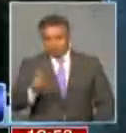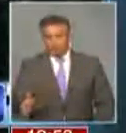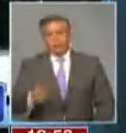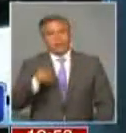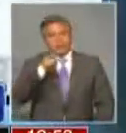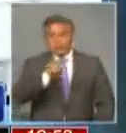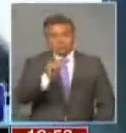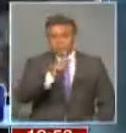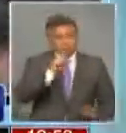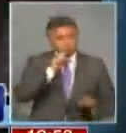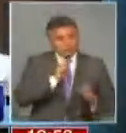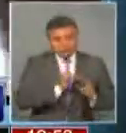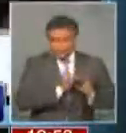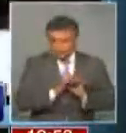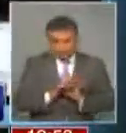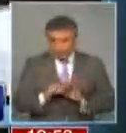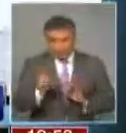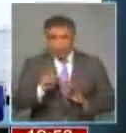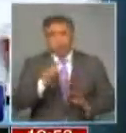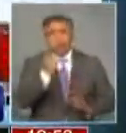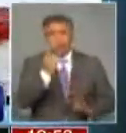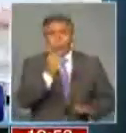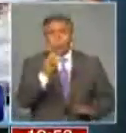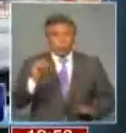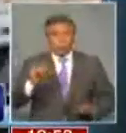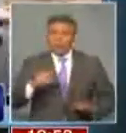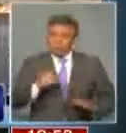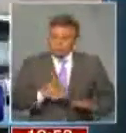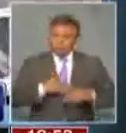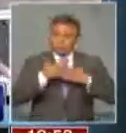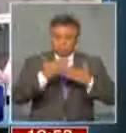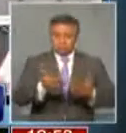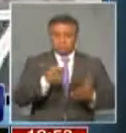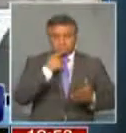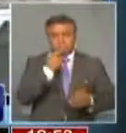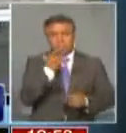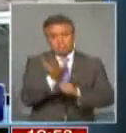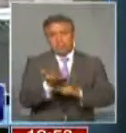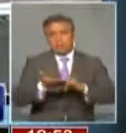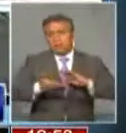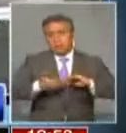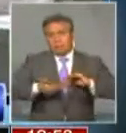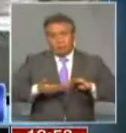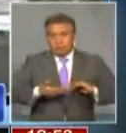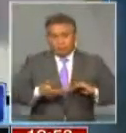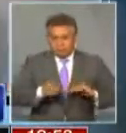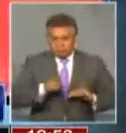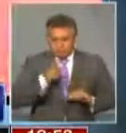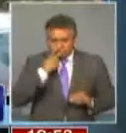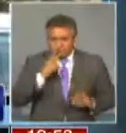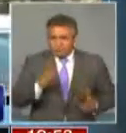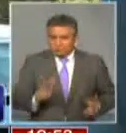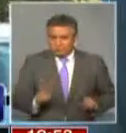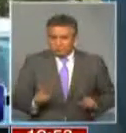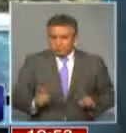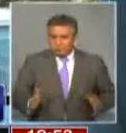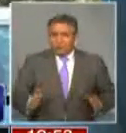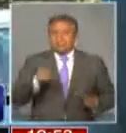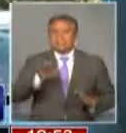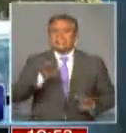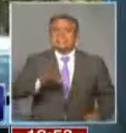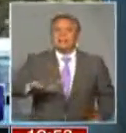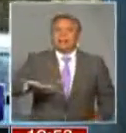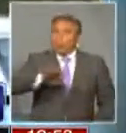no significa con que tenga que salir la UDI a en el fondo a pedir las disculpas correspondientes. Estas son